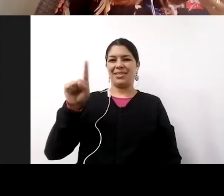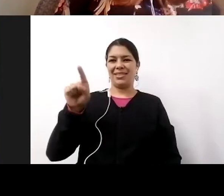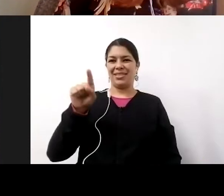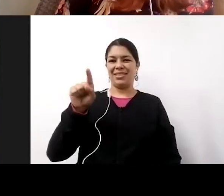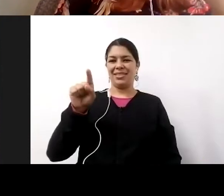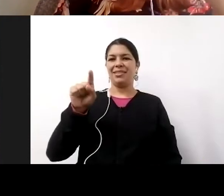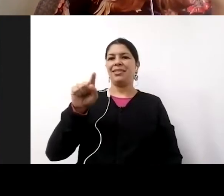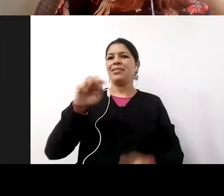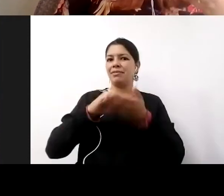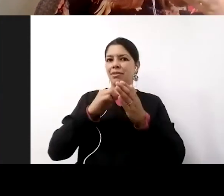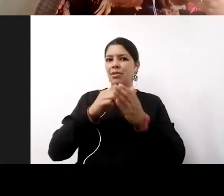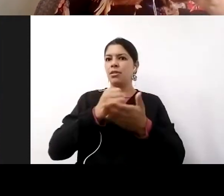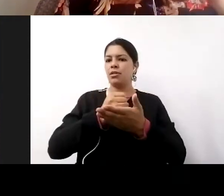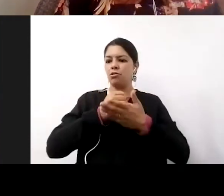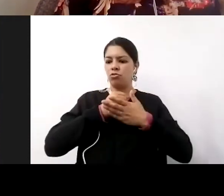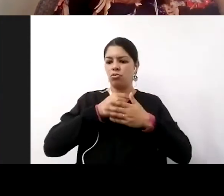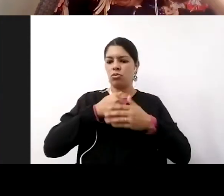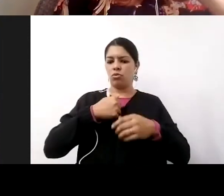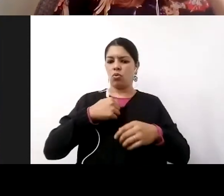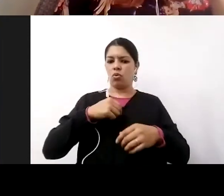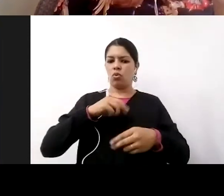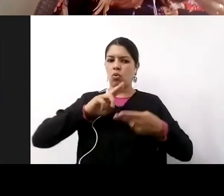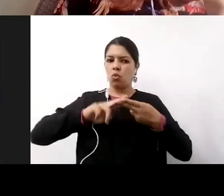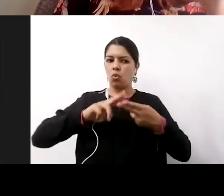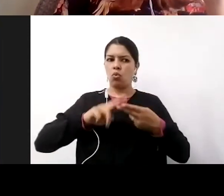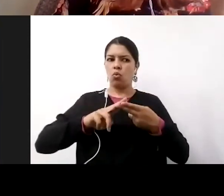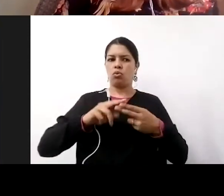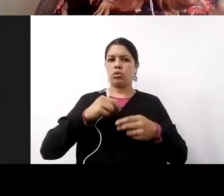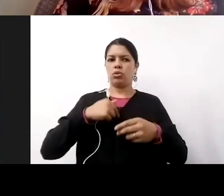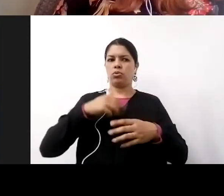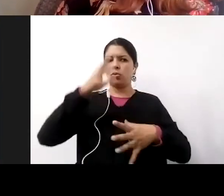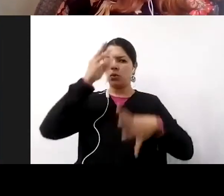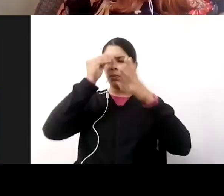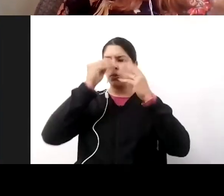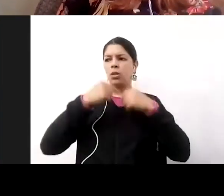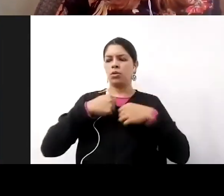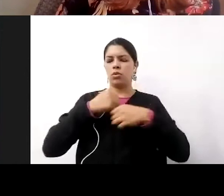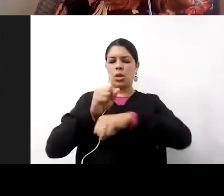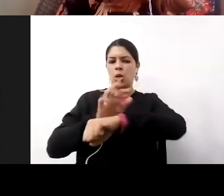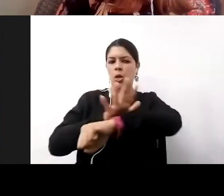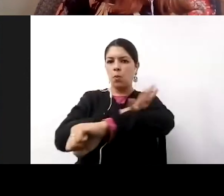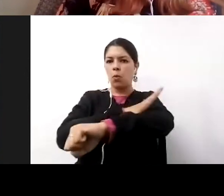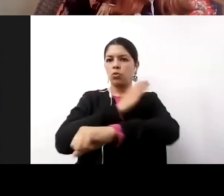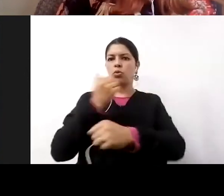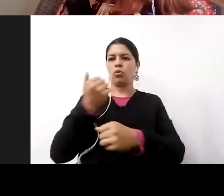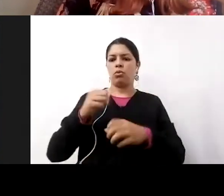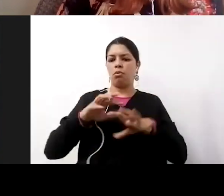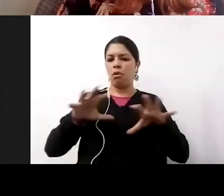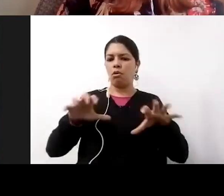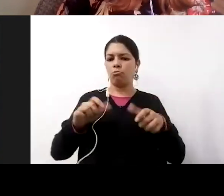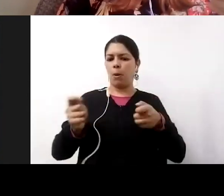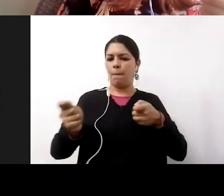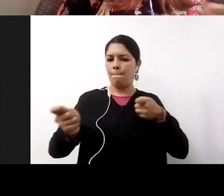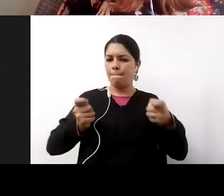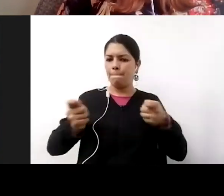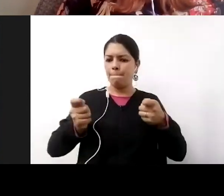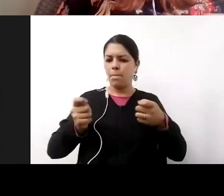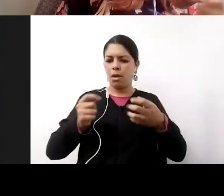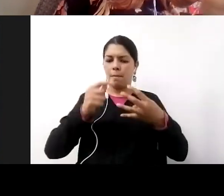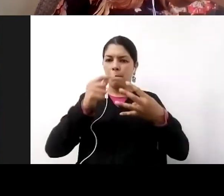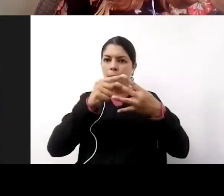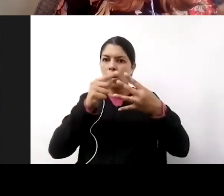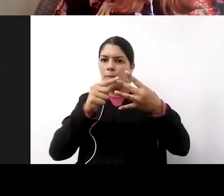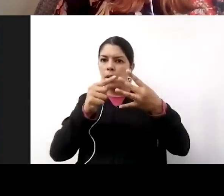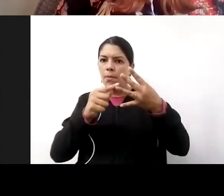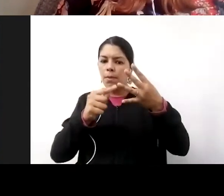mismos y regular y controlar todas nuestras emociones y nuestras acciones van a ser fundamentales para que podamos llegar